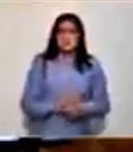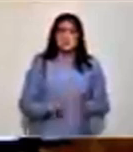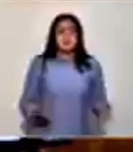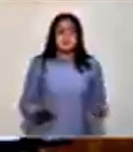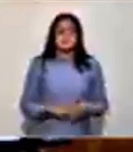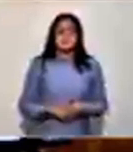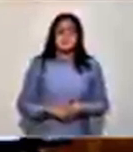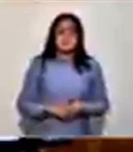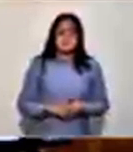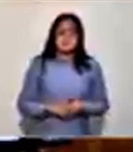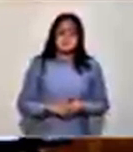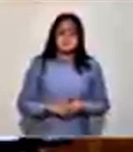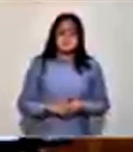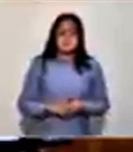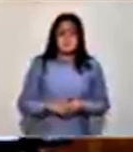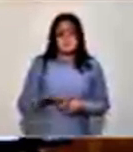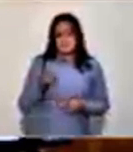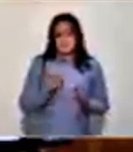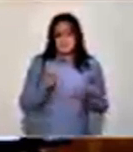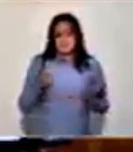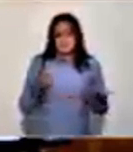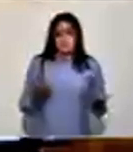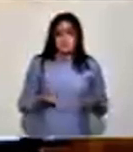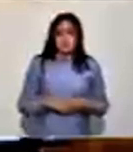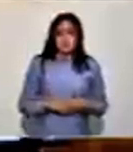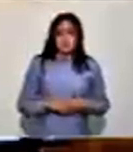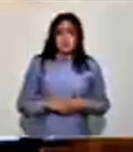ese desempeño, ¿sí? Bueno,